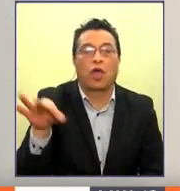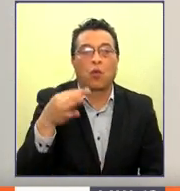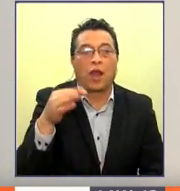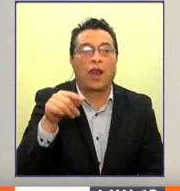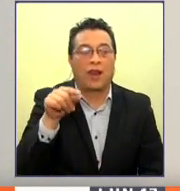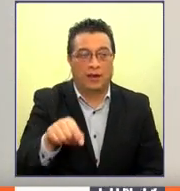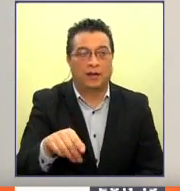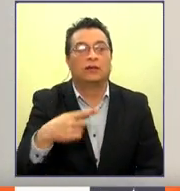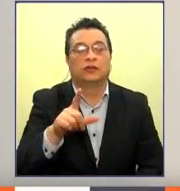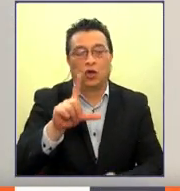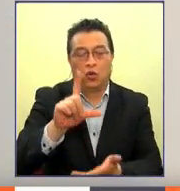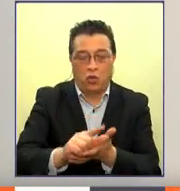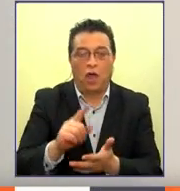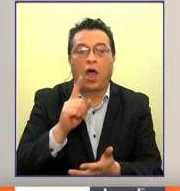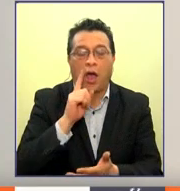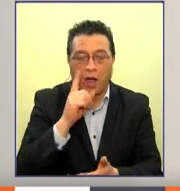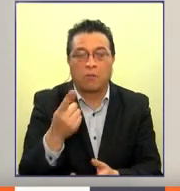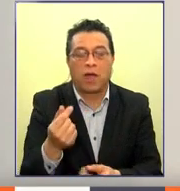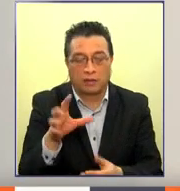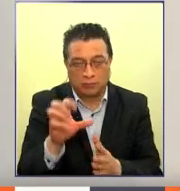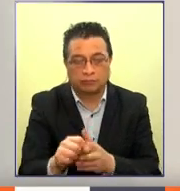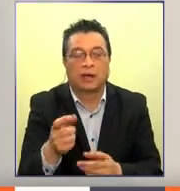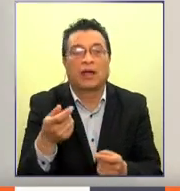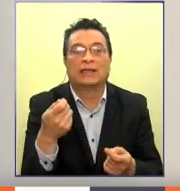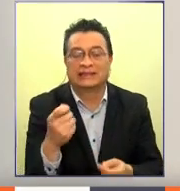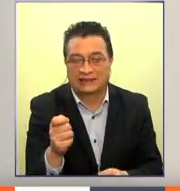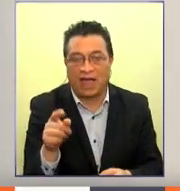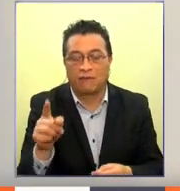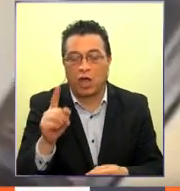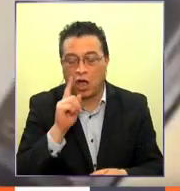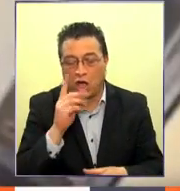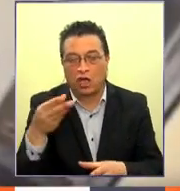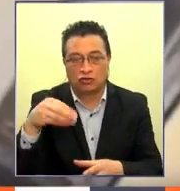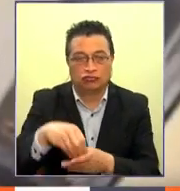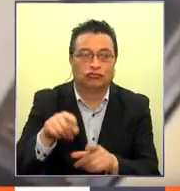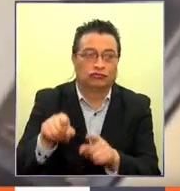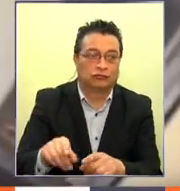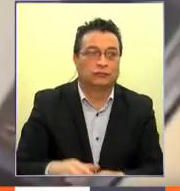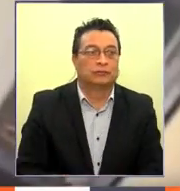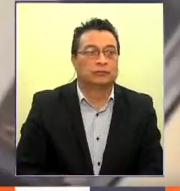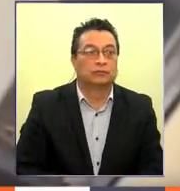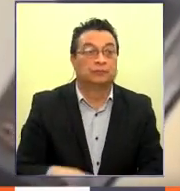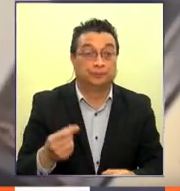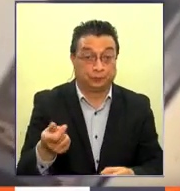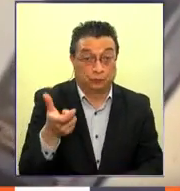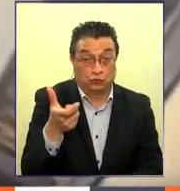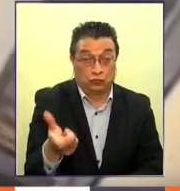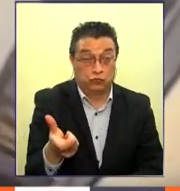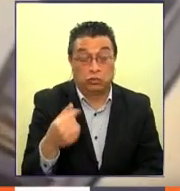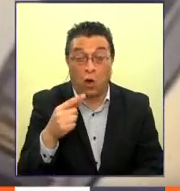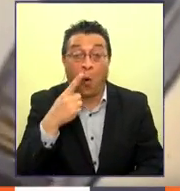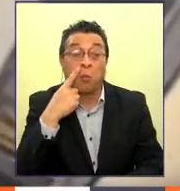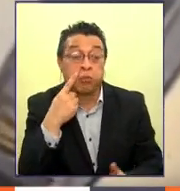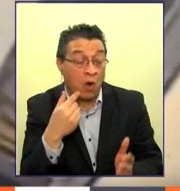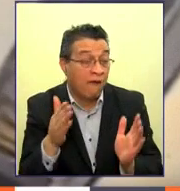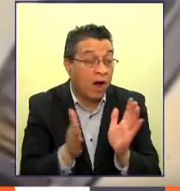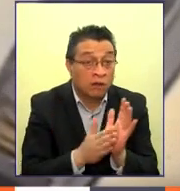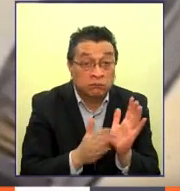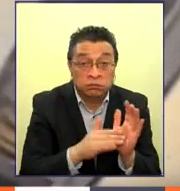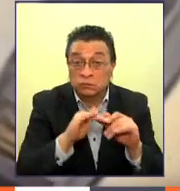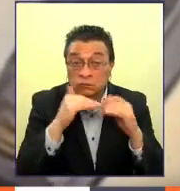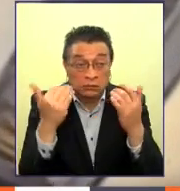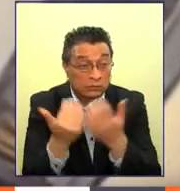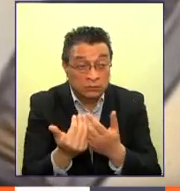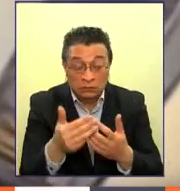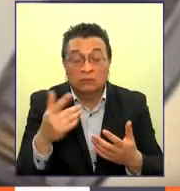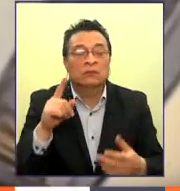que se encontraron parte del dinero, las llaves utilizadas en la sustracción. Por la considerable cantidad de evidencia y el monto de dinero robado,